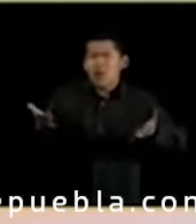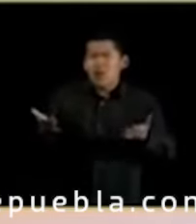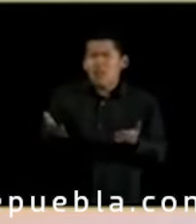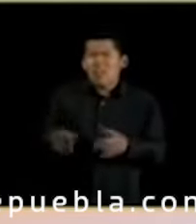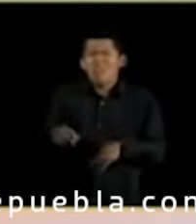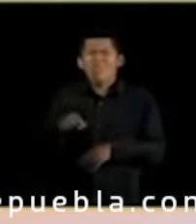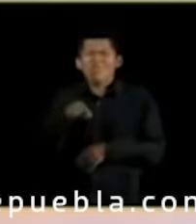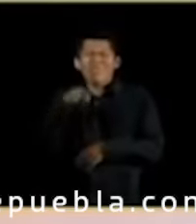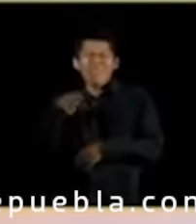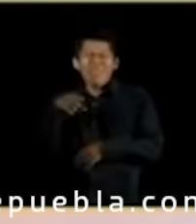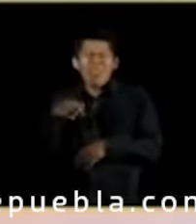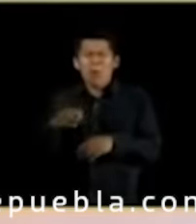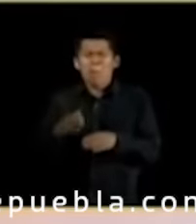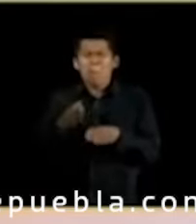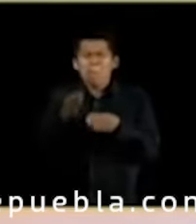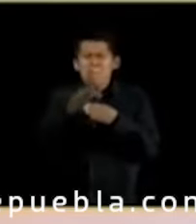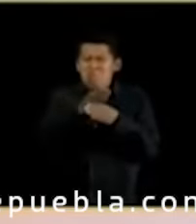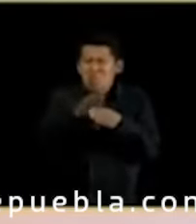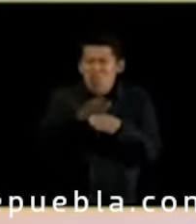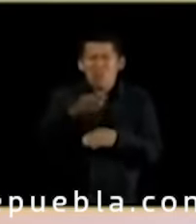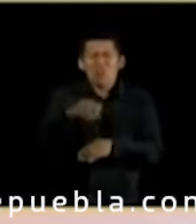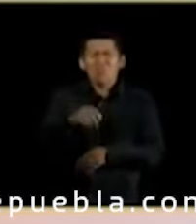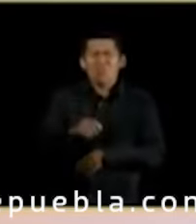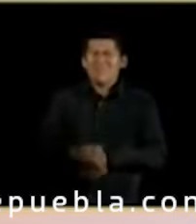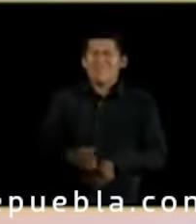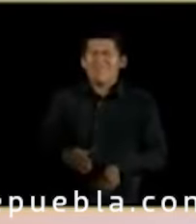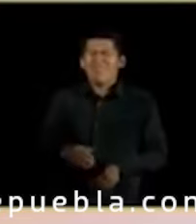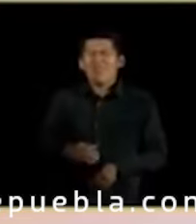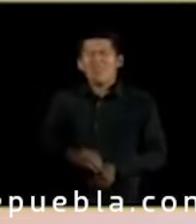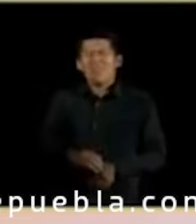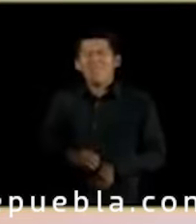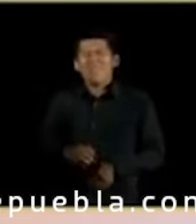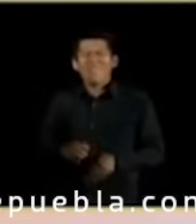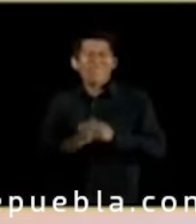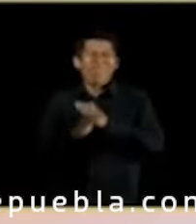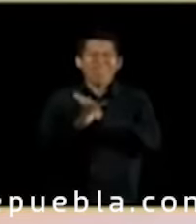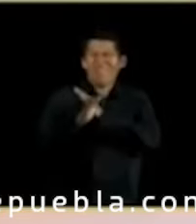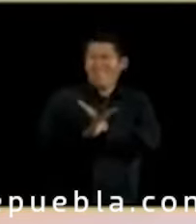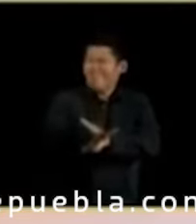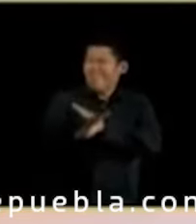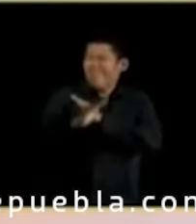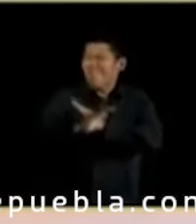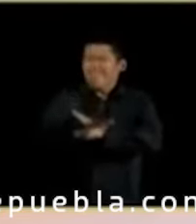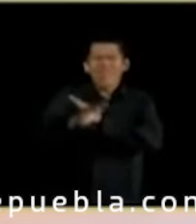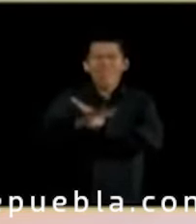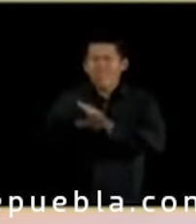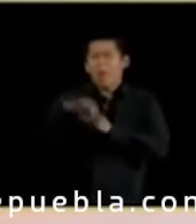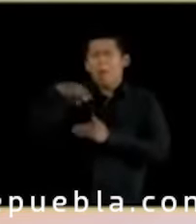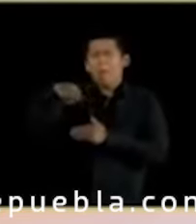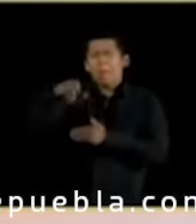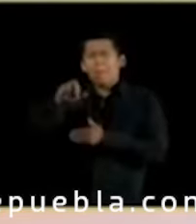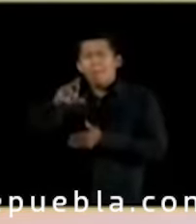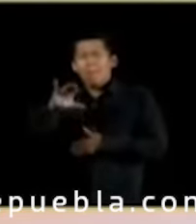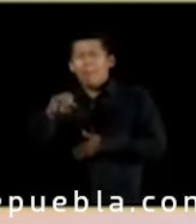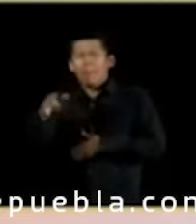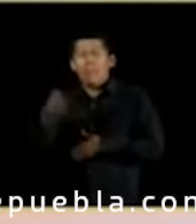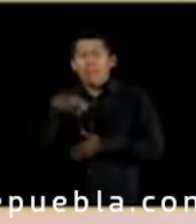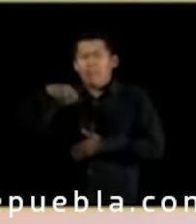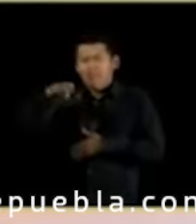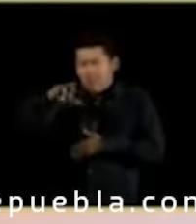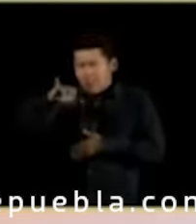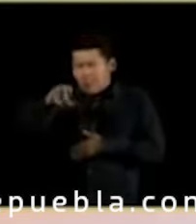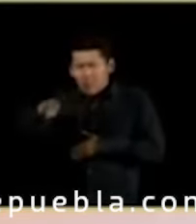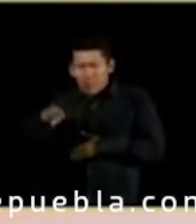Morena? Niegas una y otra vez tu relación con Mario Marín. Desplazaste a los fundadores